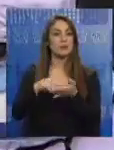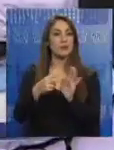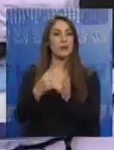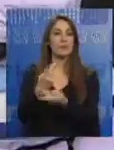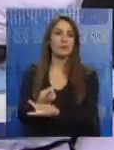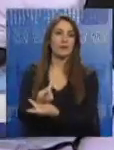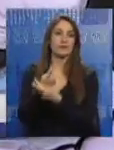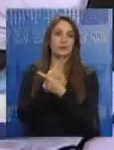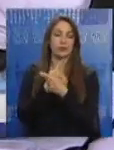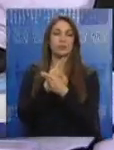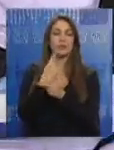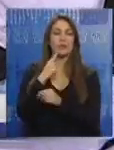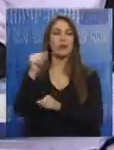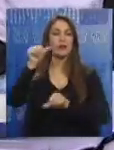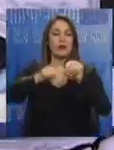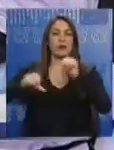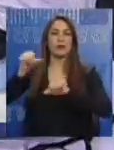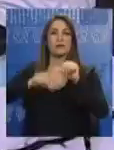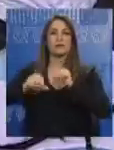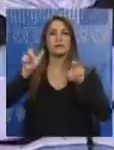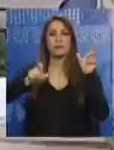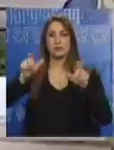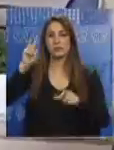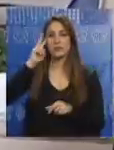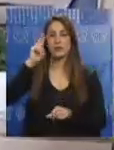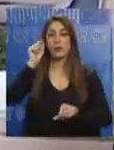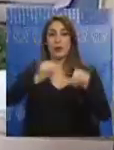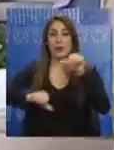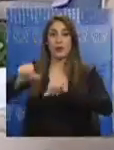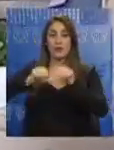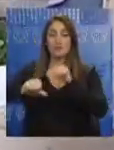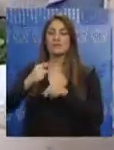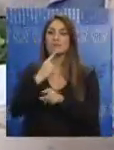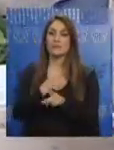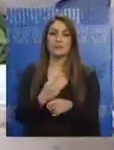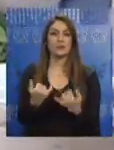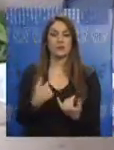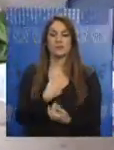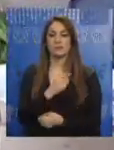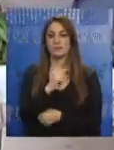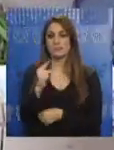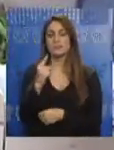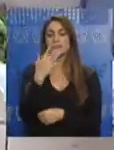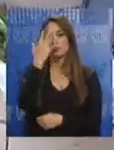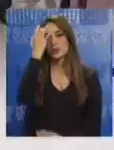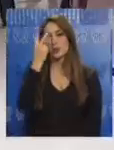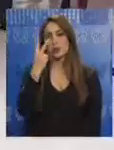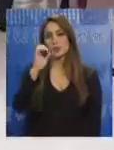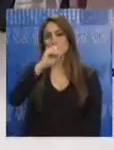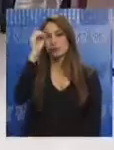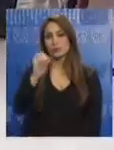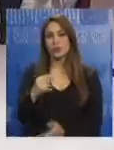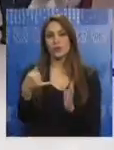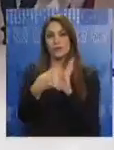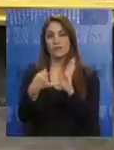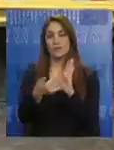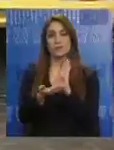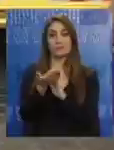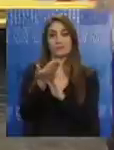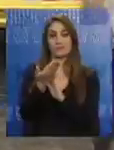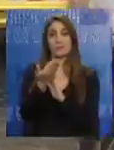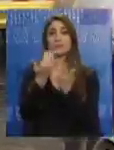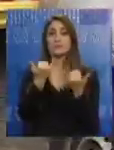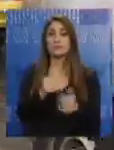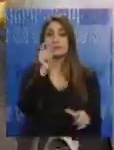tipo de especulación respecto del alza de precios en referencia al 2% del IVA que se está aumentando. Comerciantes